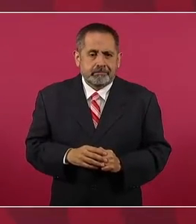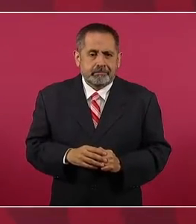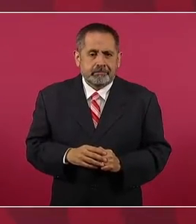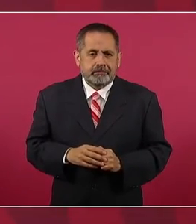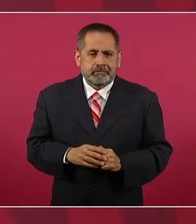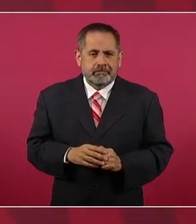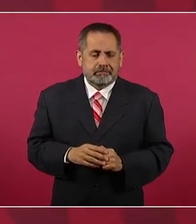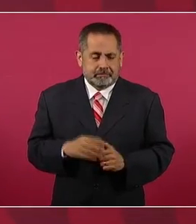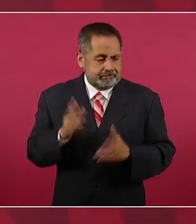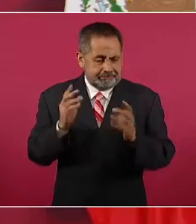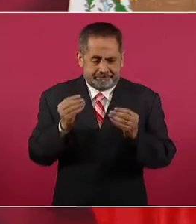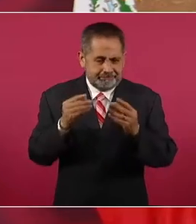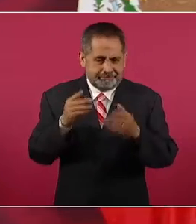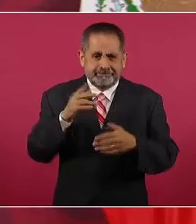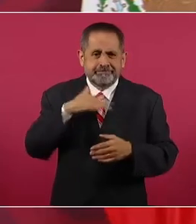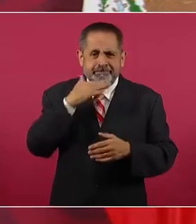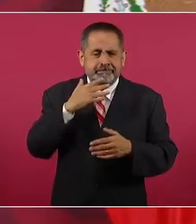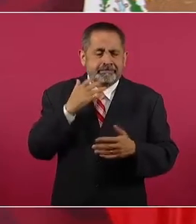pues no